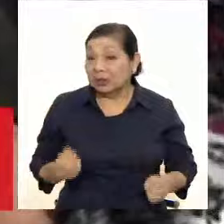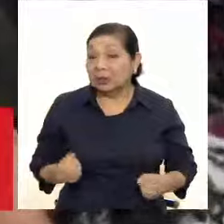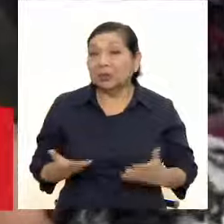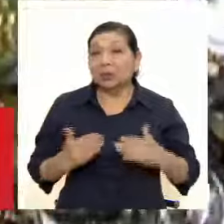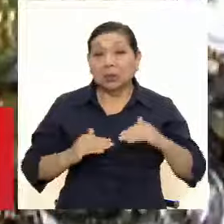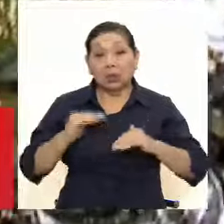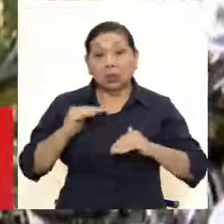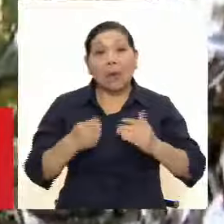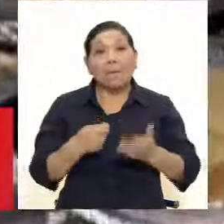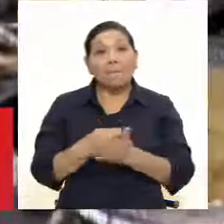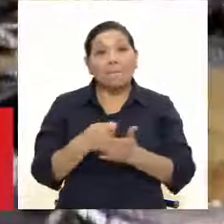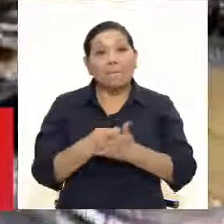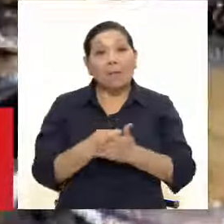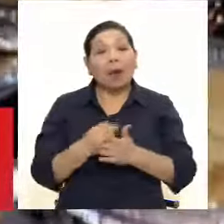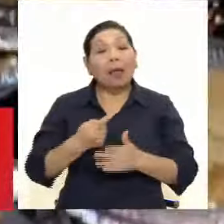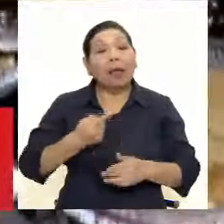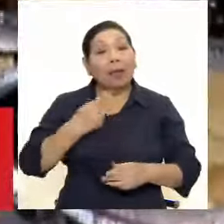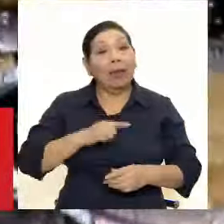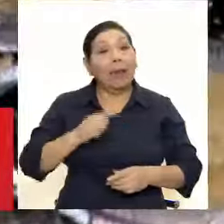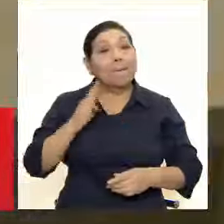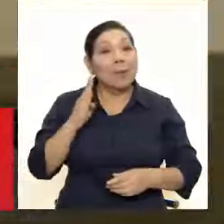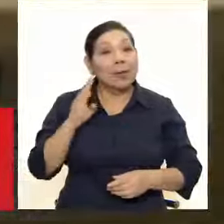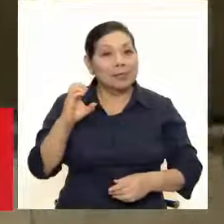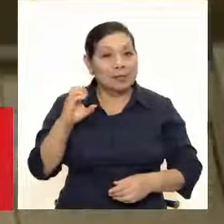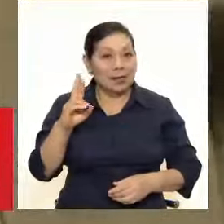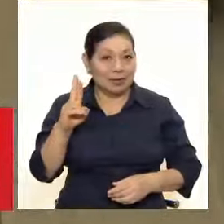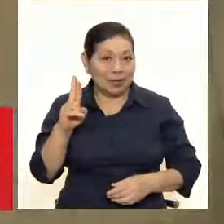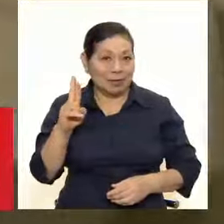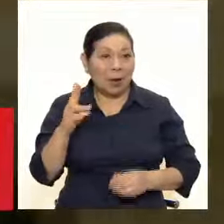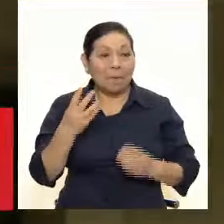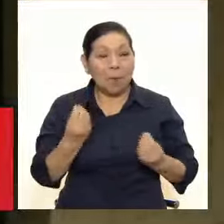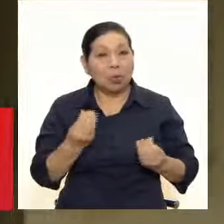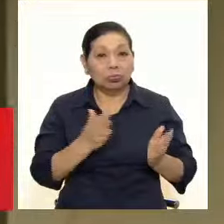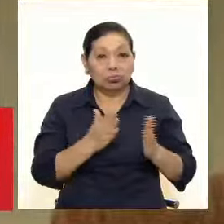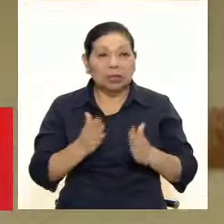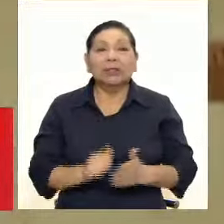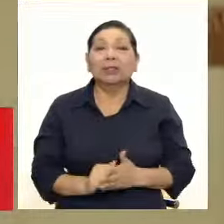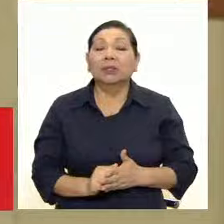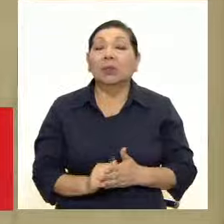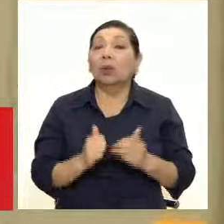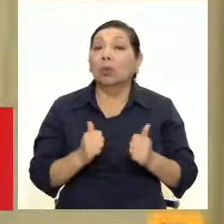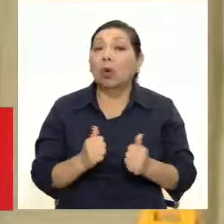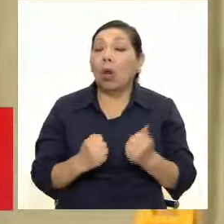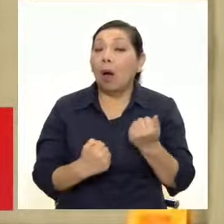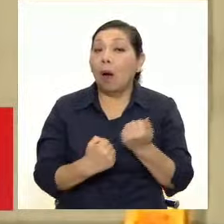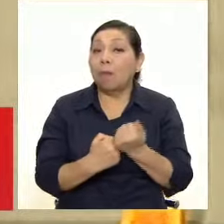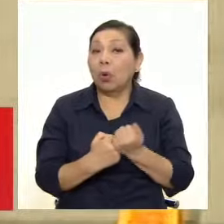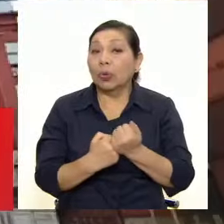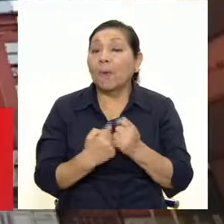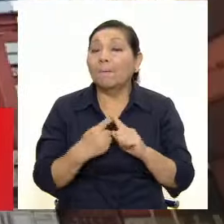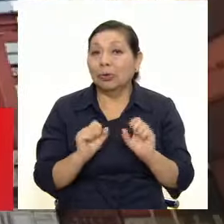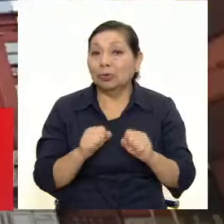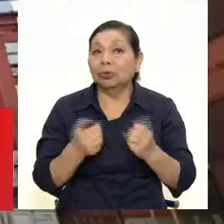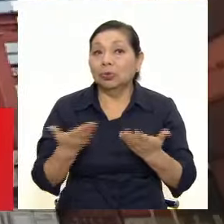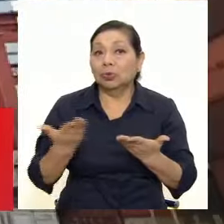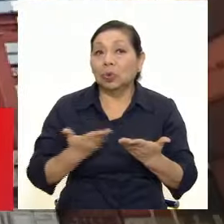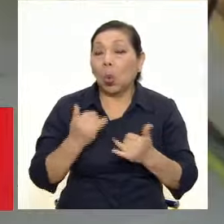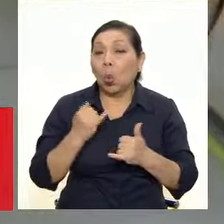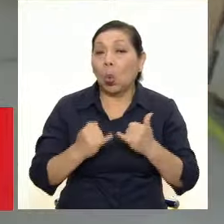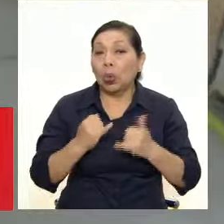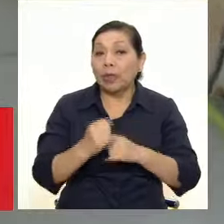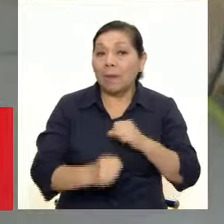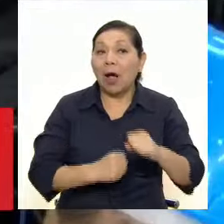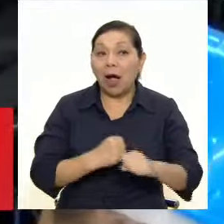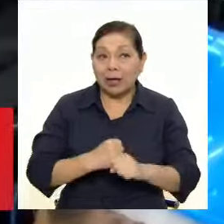atento manejo monetario de las autoridades del Banco Central de Reserva, por un lado, y a la buena solidez macroeconómica registrada en los